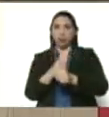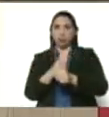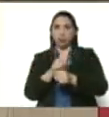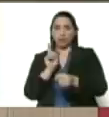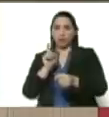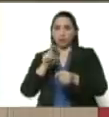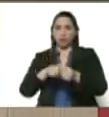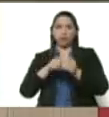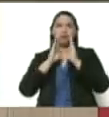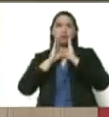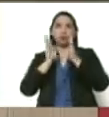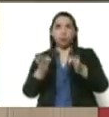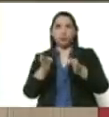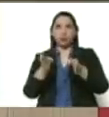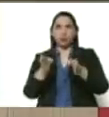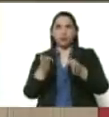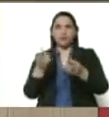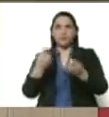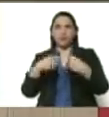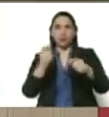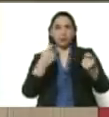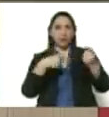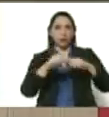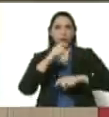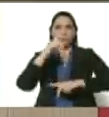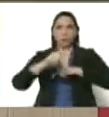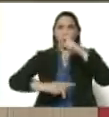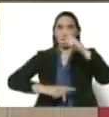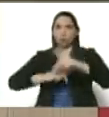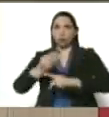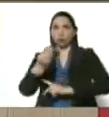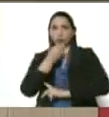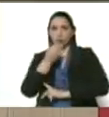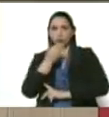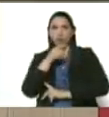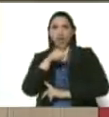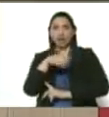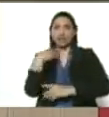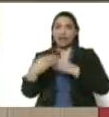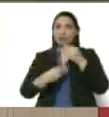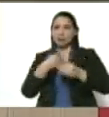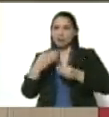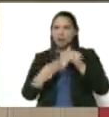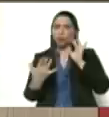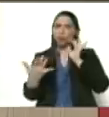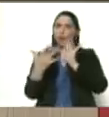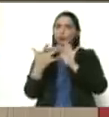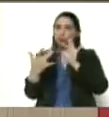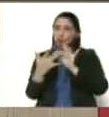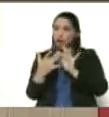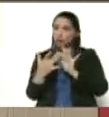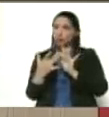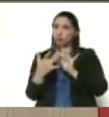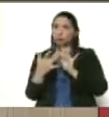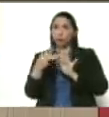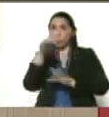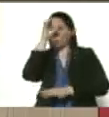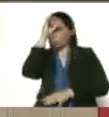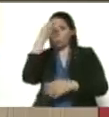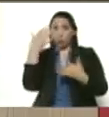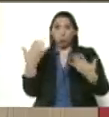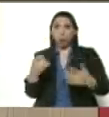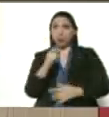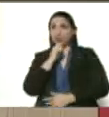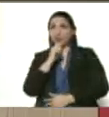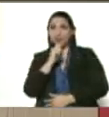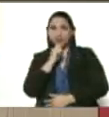la autopista, vendedores de productos. Allí se están estableciendo contactos indefinidos, muy